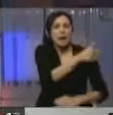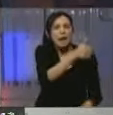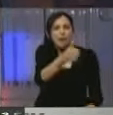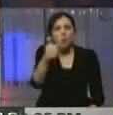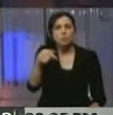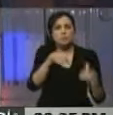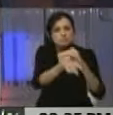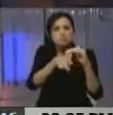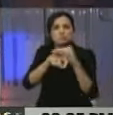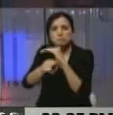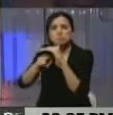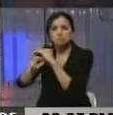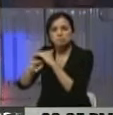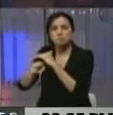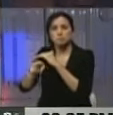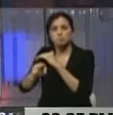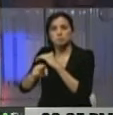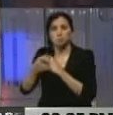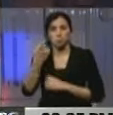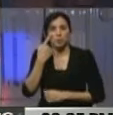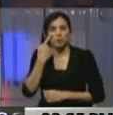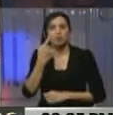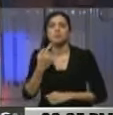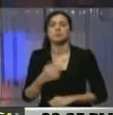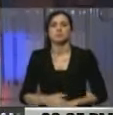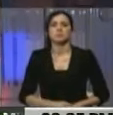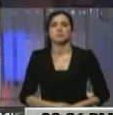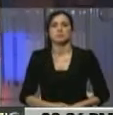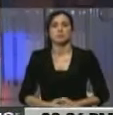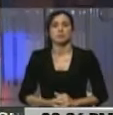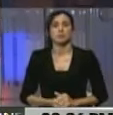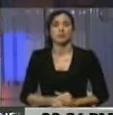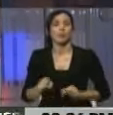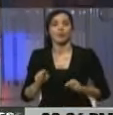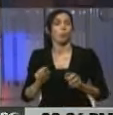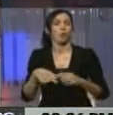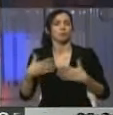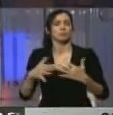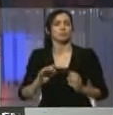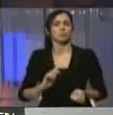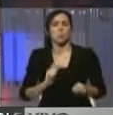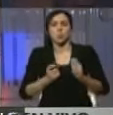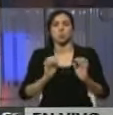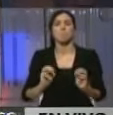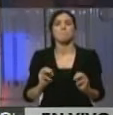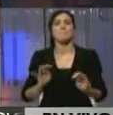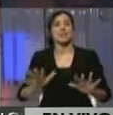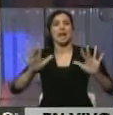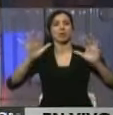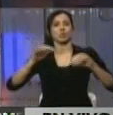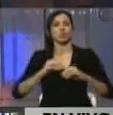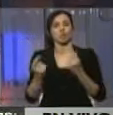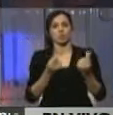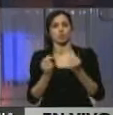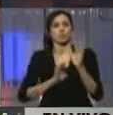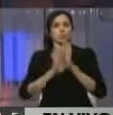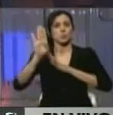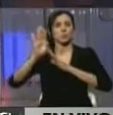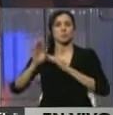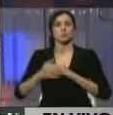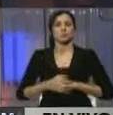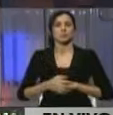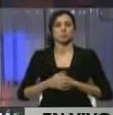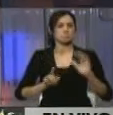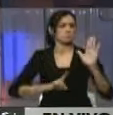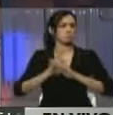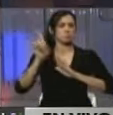para que ustedes vean que vamos a causar un milagro económico de crecimiento, de desarrollo, de prosperidad